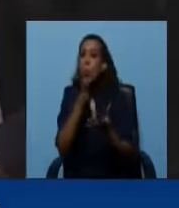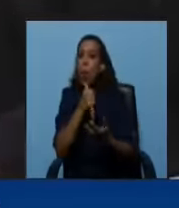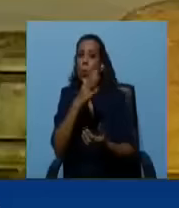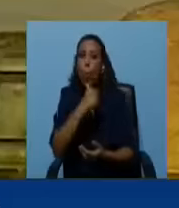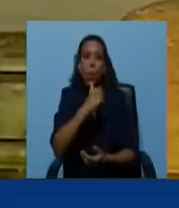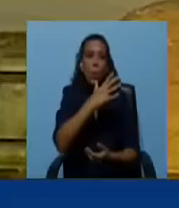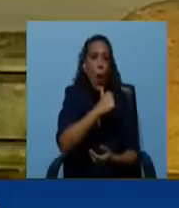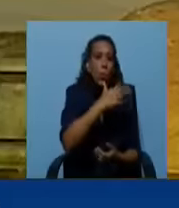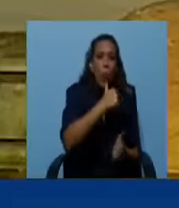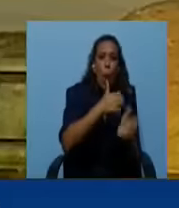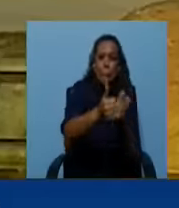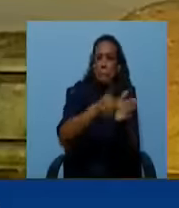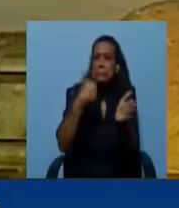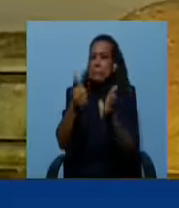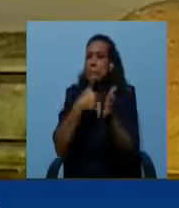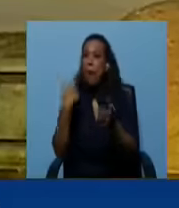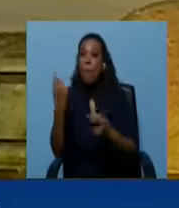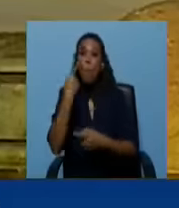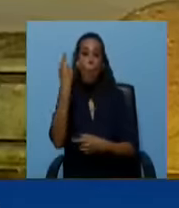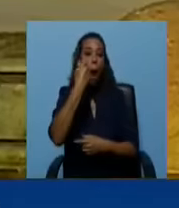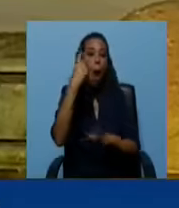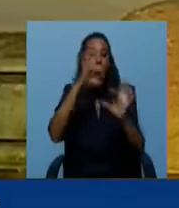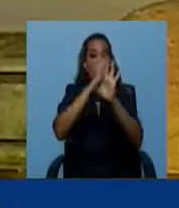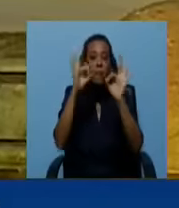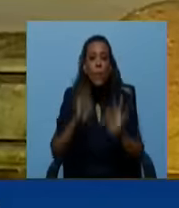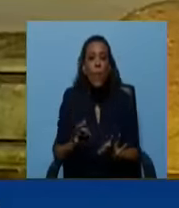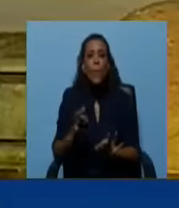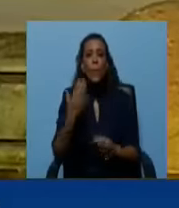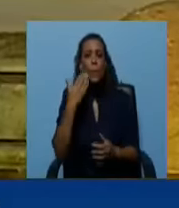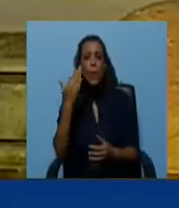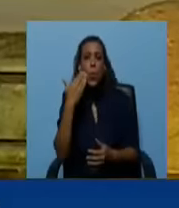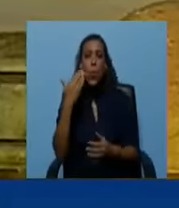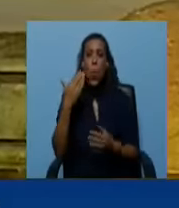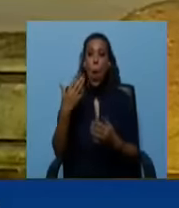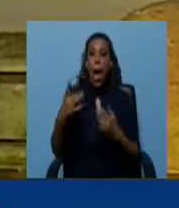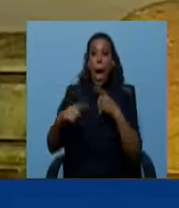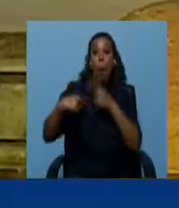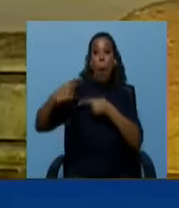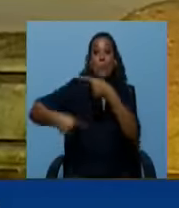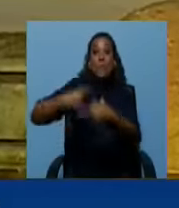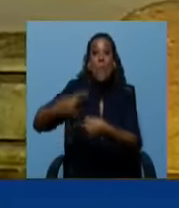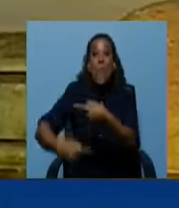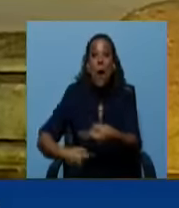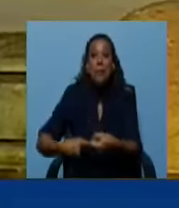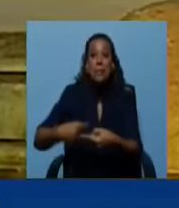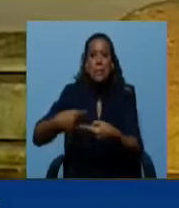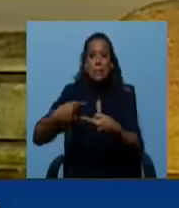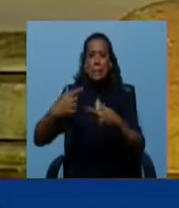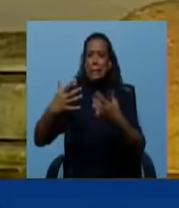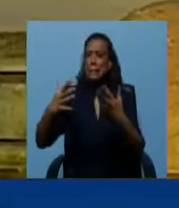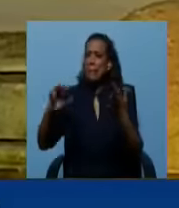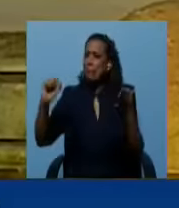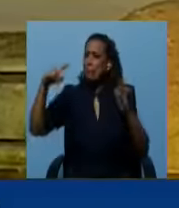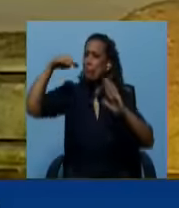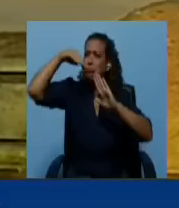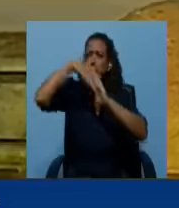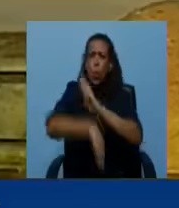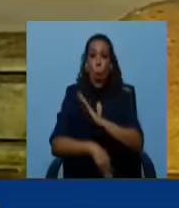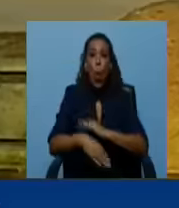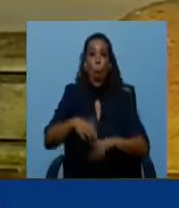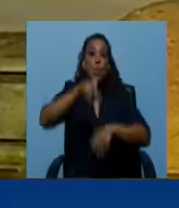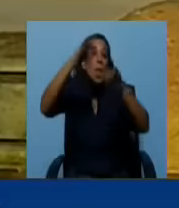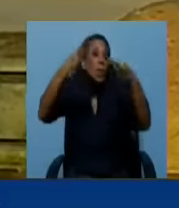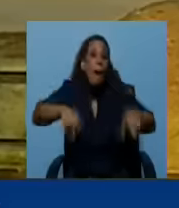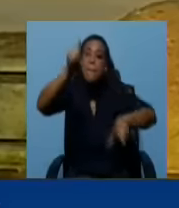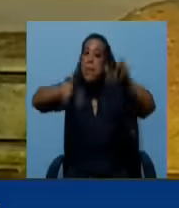vivir, paliar sus efectos demoledores, nocivos sobre la vida social